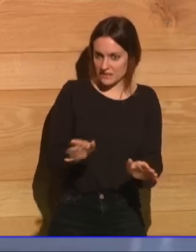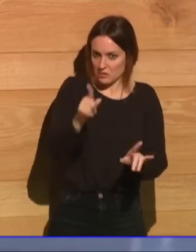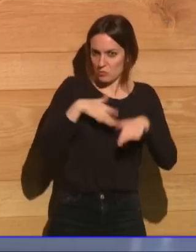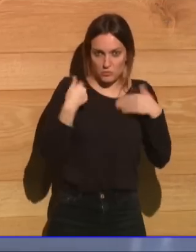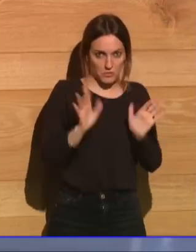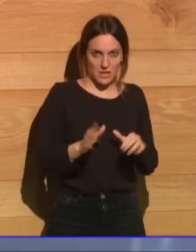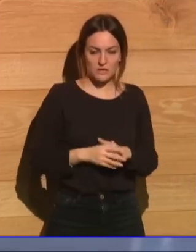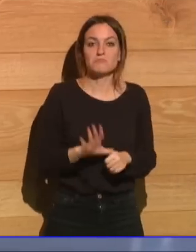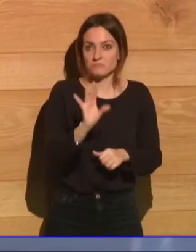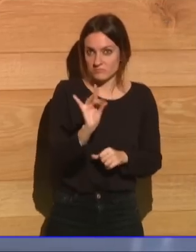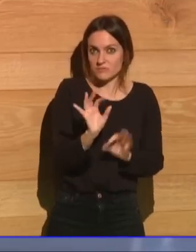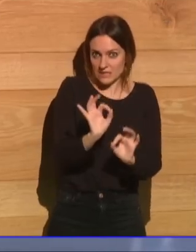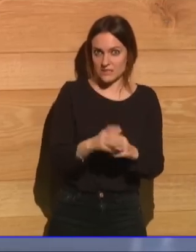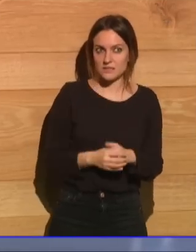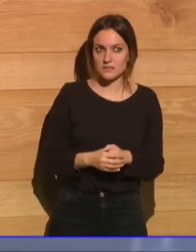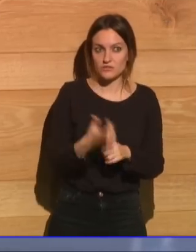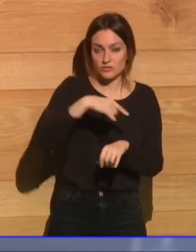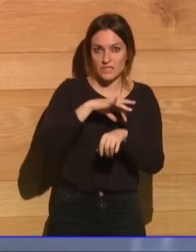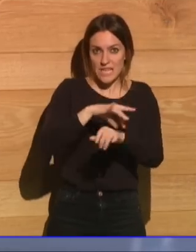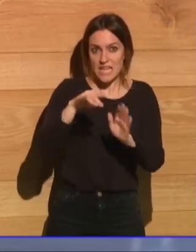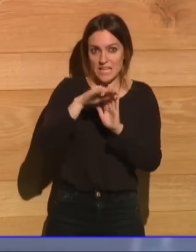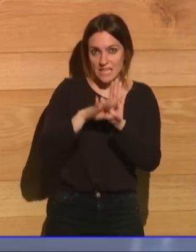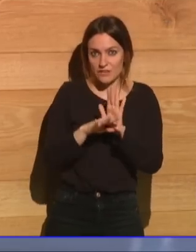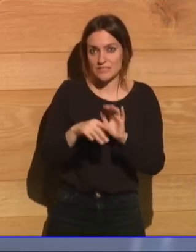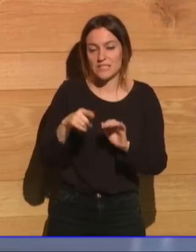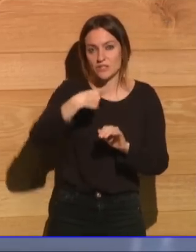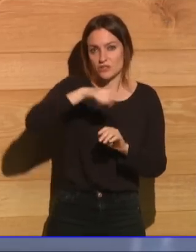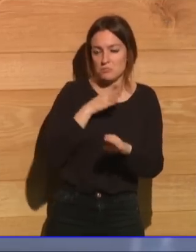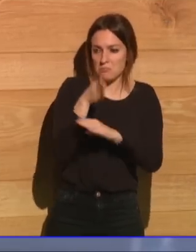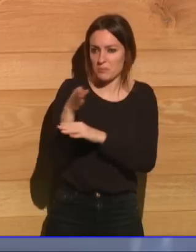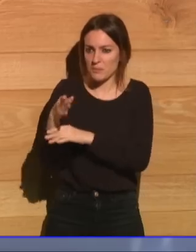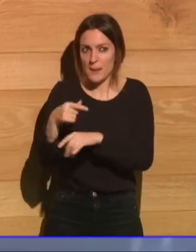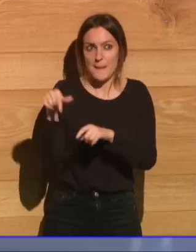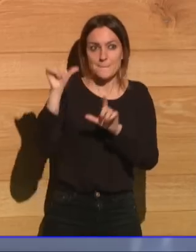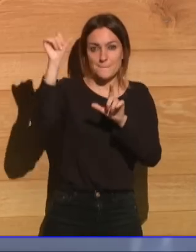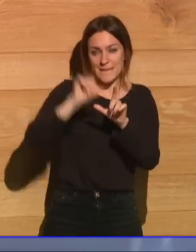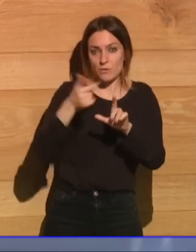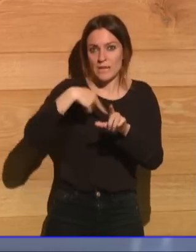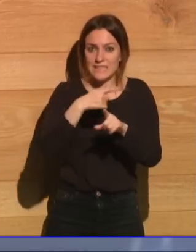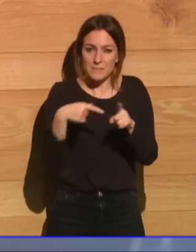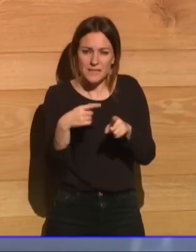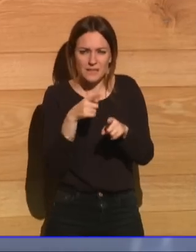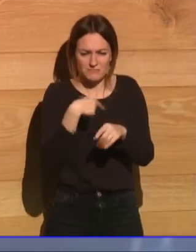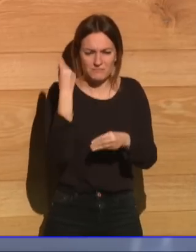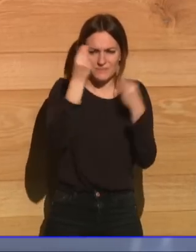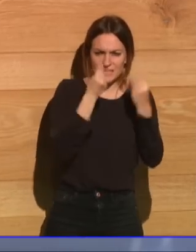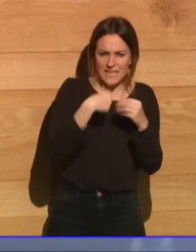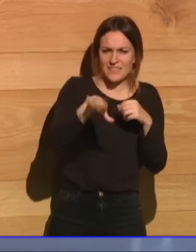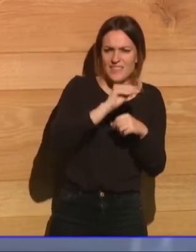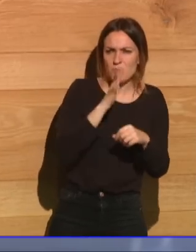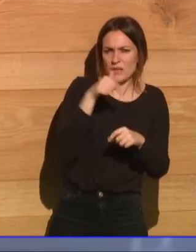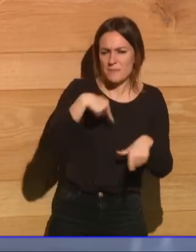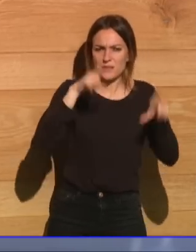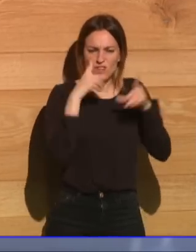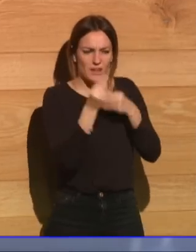pero muchos guionistas nos hemos hecho en base a eso, a ver eso. Tú entras en una película a la mitad y entonces estabas elucubrando por qué los personajes se comportaban así. Y